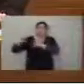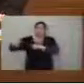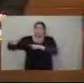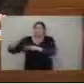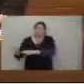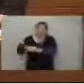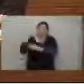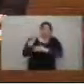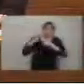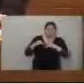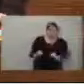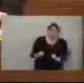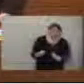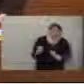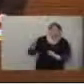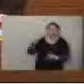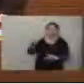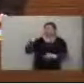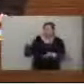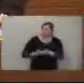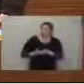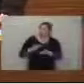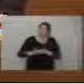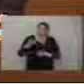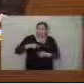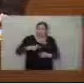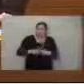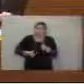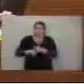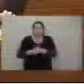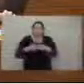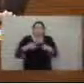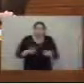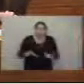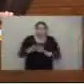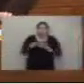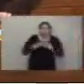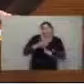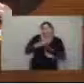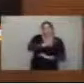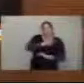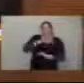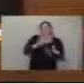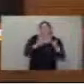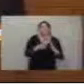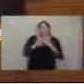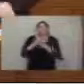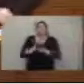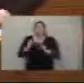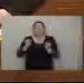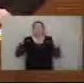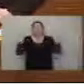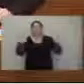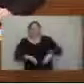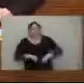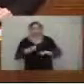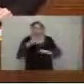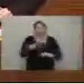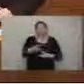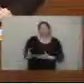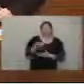Y ya ha demostrado también usted y anuncia además cuáles son sus prioridades. Ha hablado de las 33 unidades concertadas, etcétera. Eso está claro que es sus prioridades.